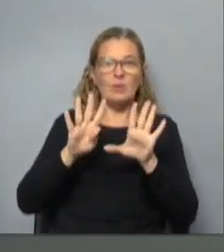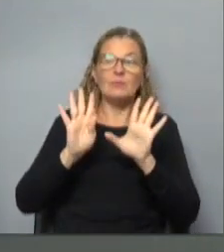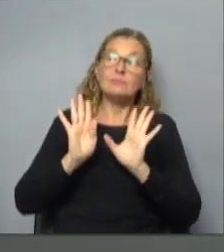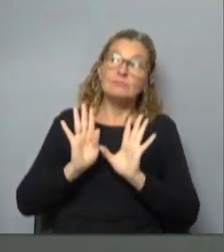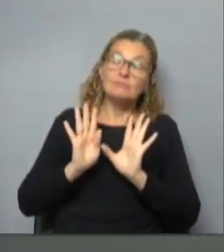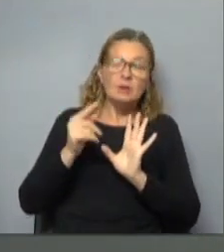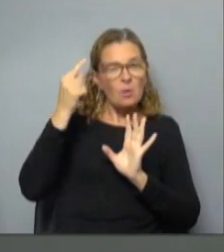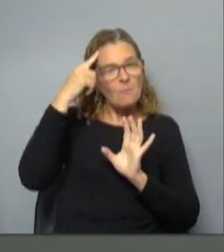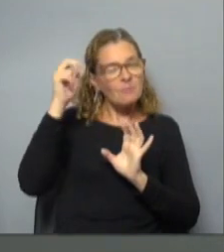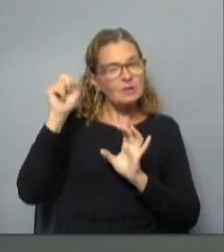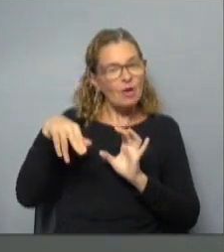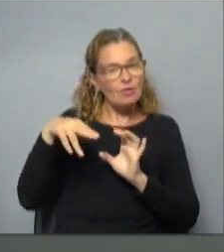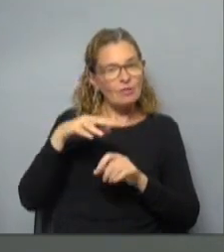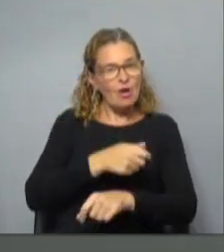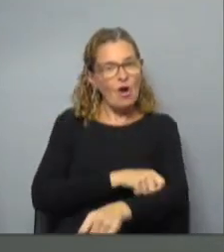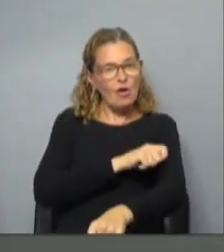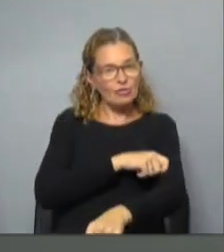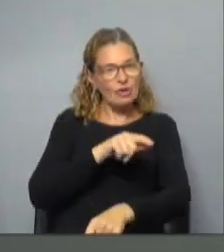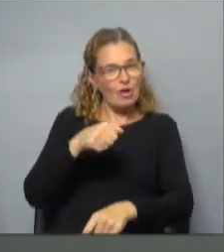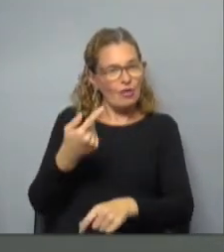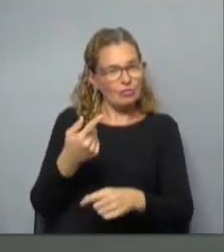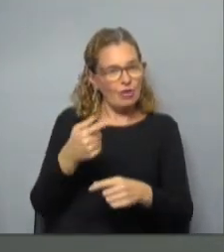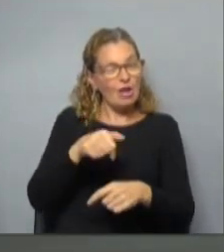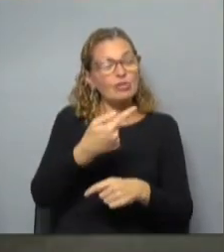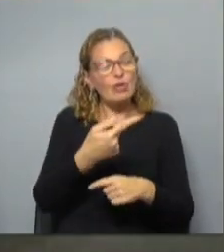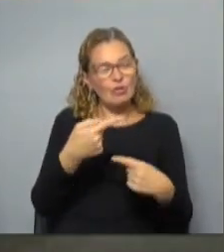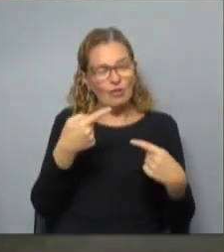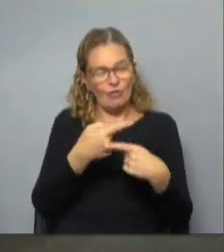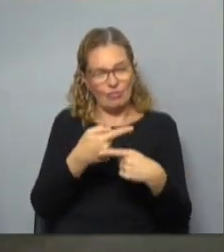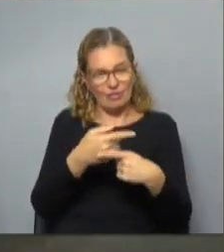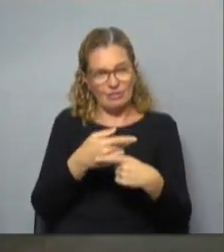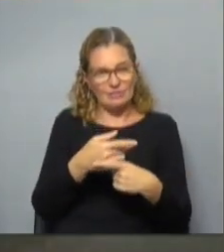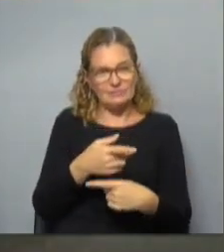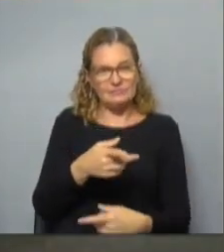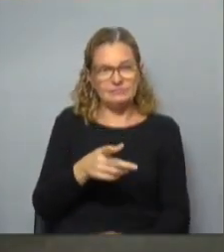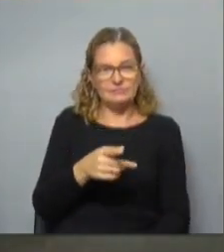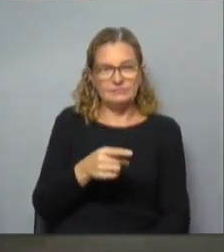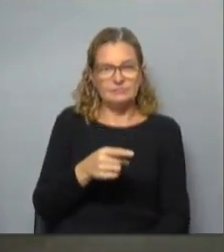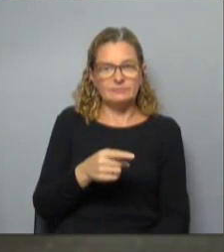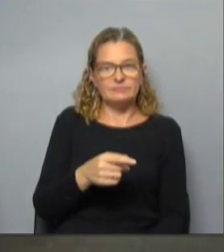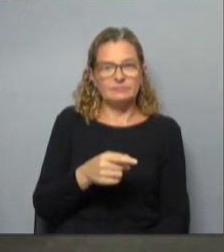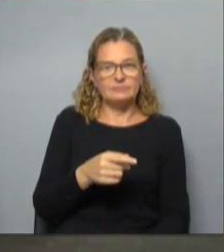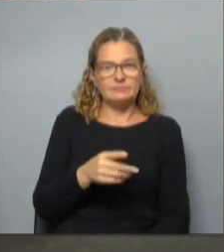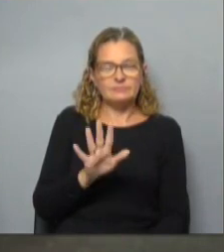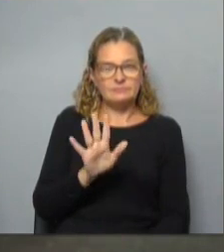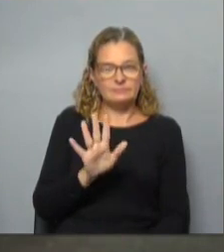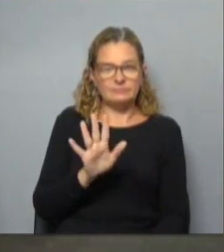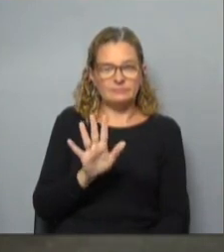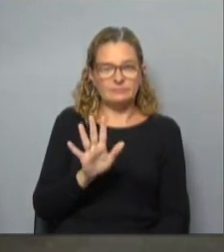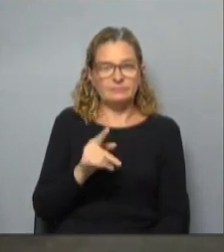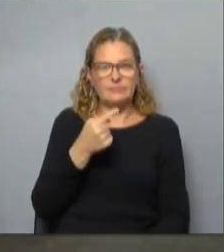para ver si se subestimó a la oposición en general no consiguieron que su vecina de la oposición